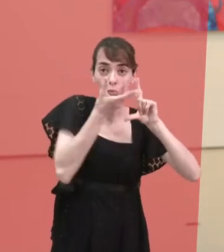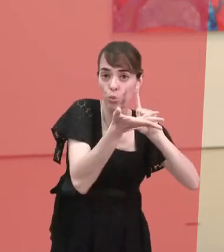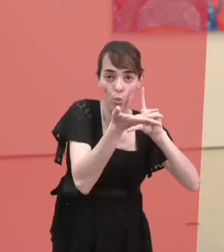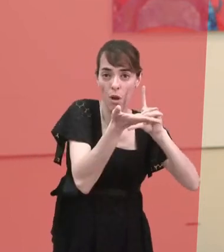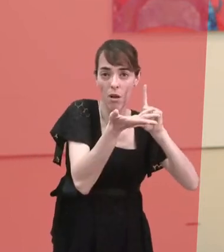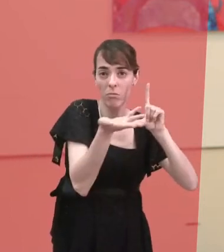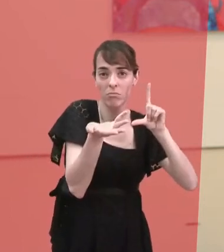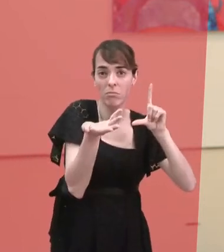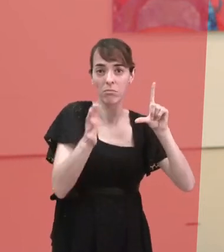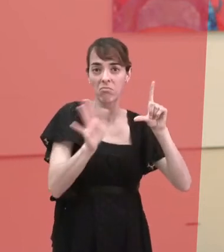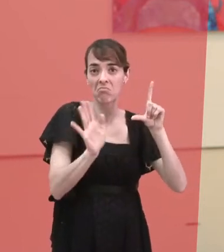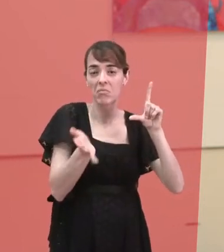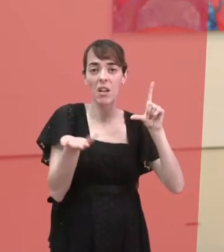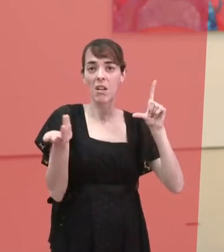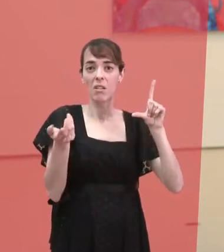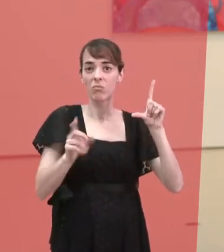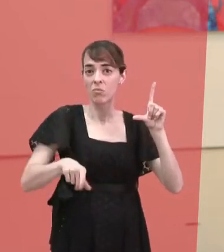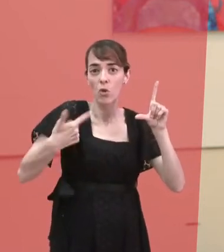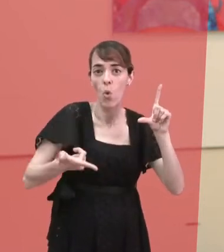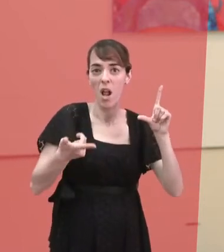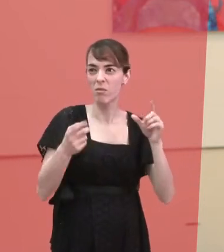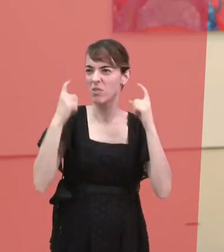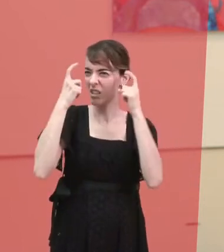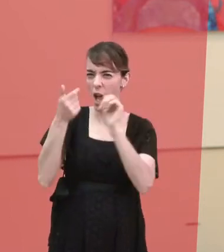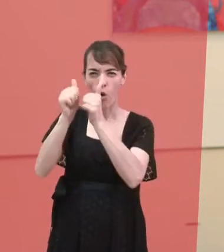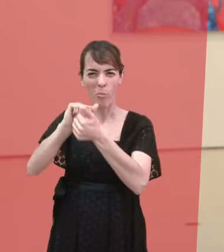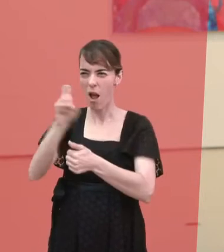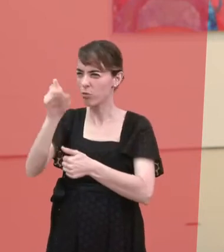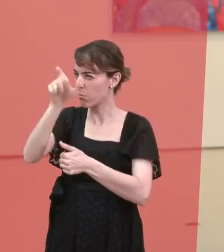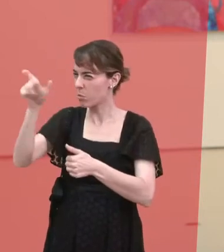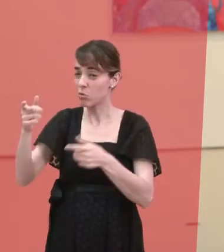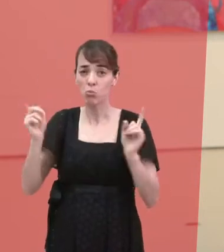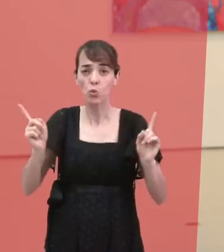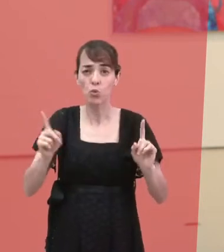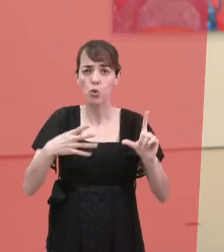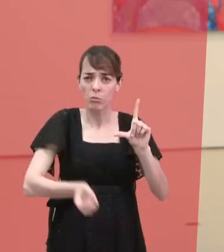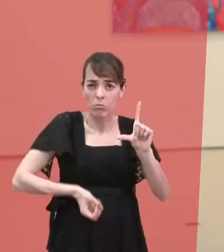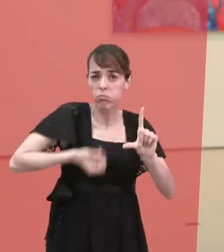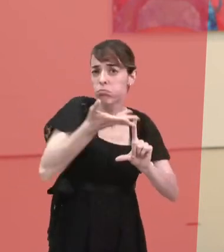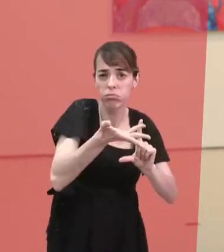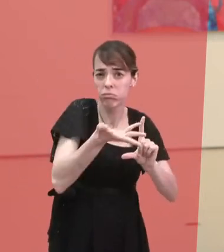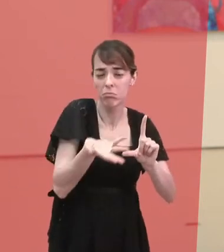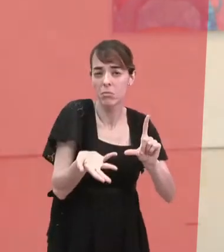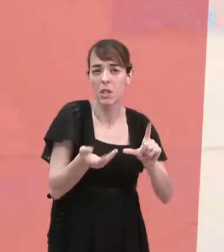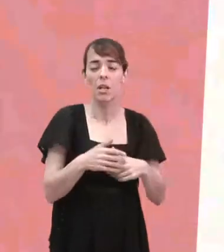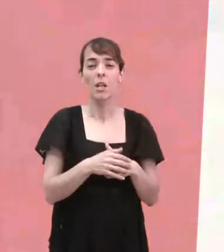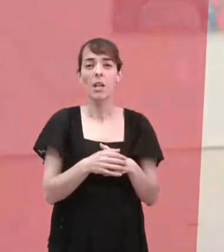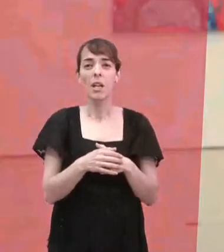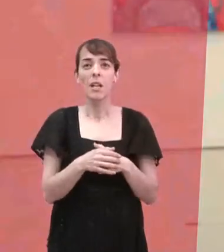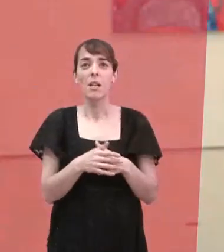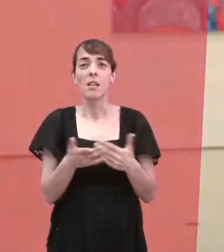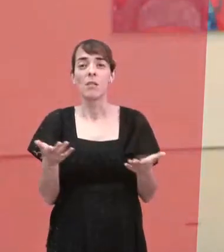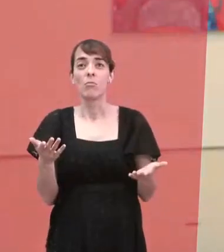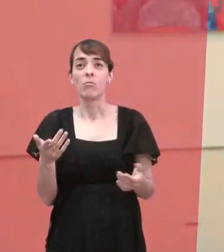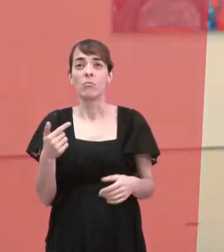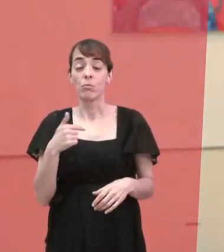y de una forma determinada trate de copiar a ningún artista, ¿no? Se sublima en uno mismo, ¿no?